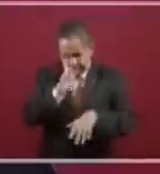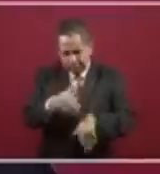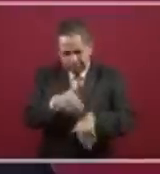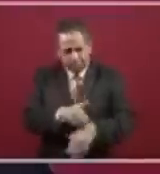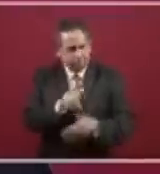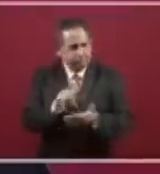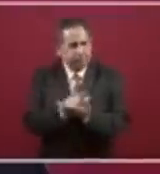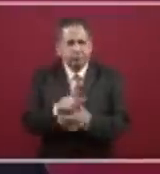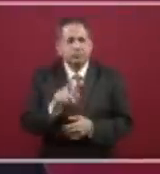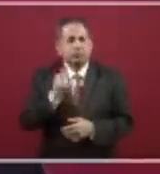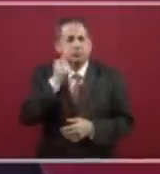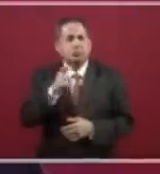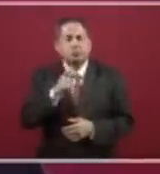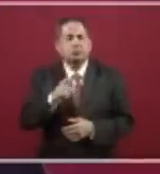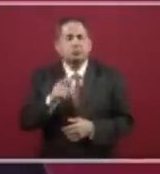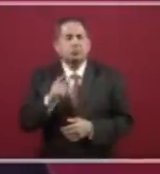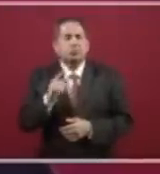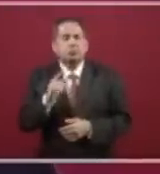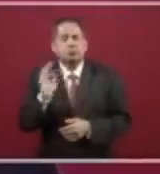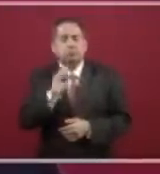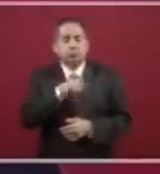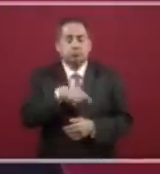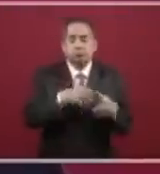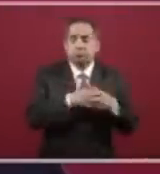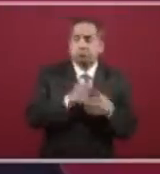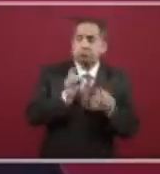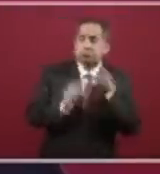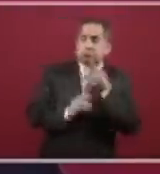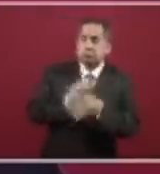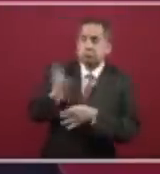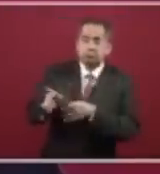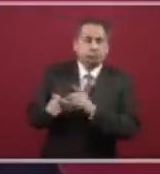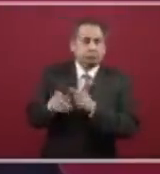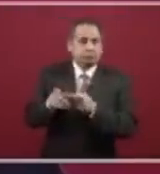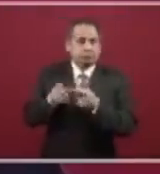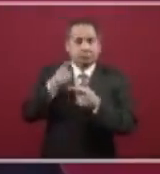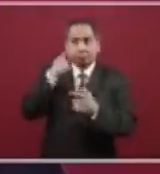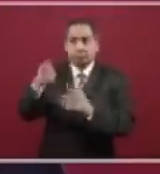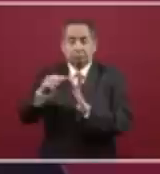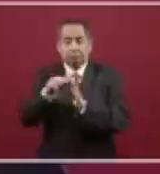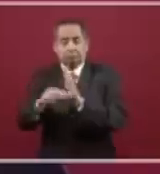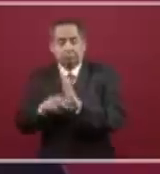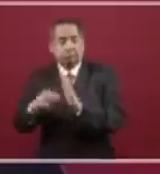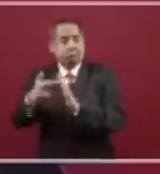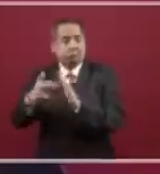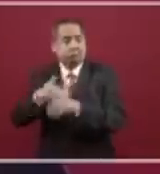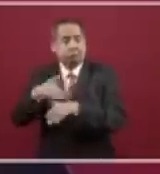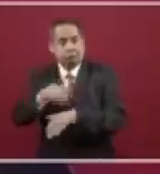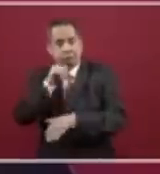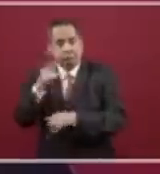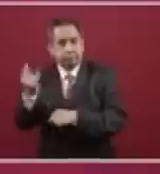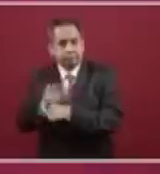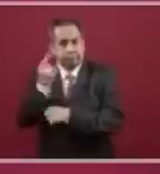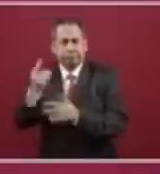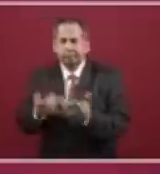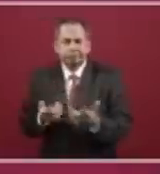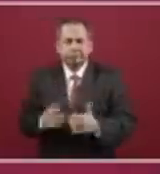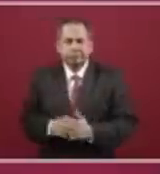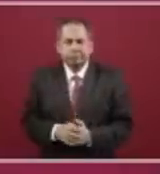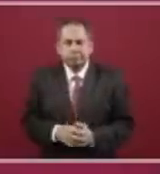queremos violar la normatividad y este